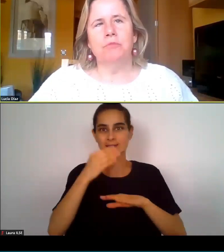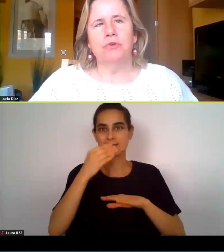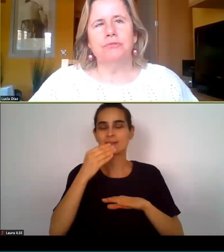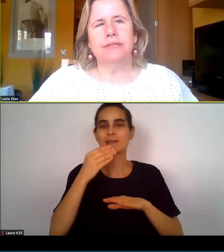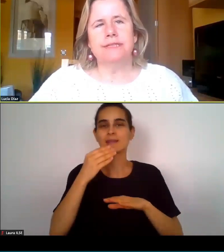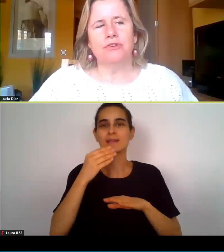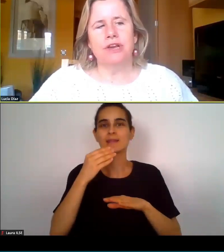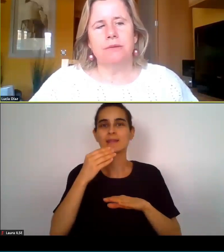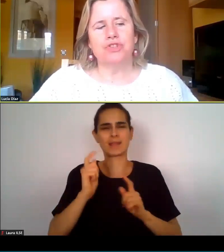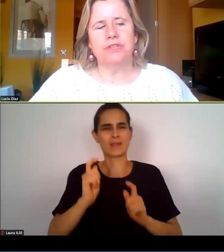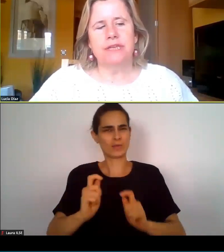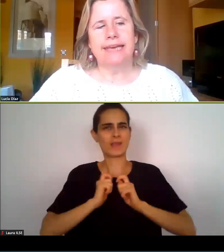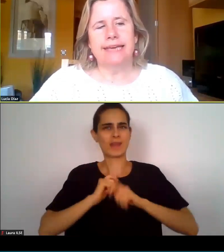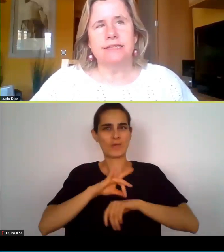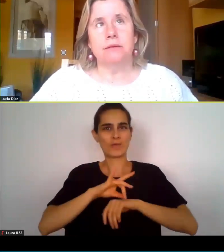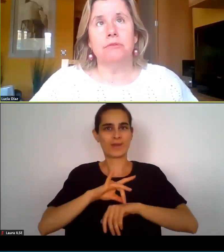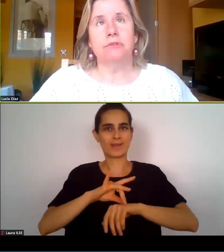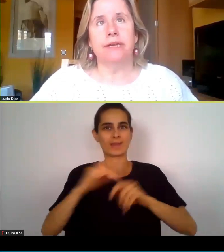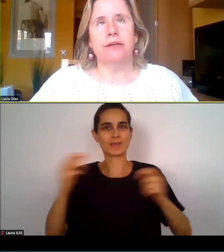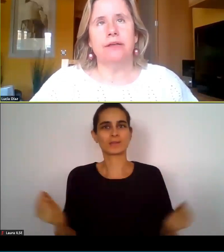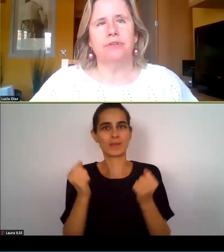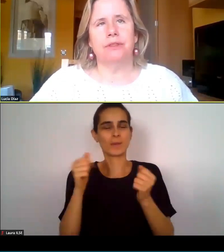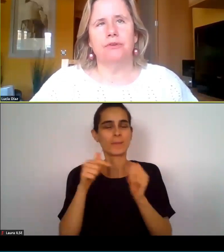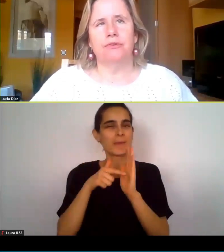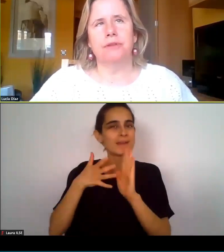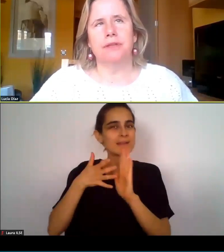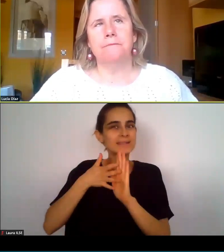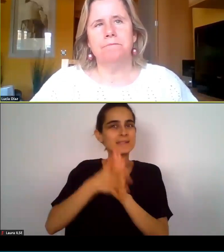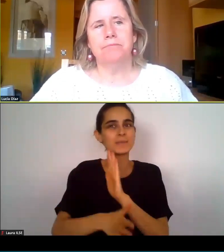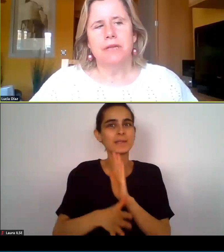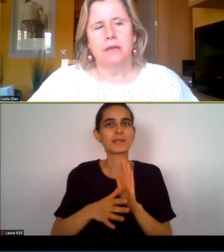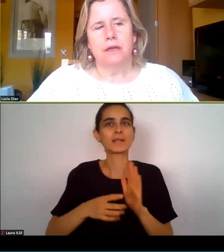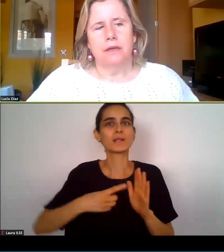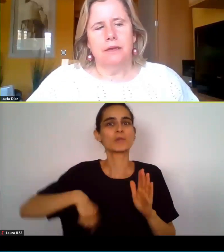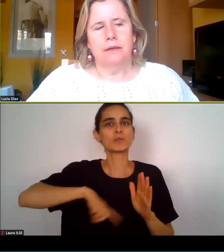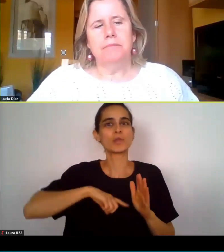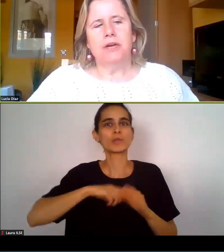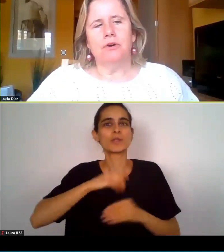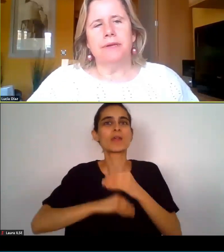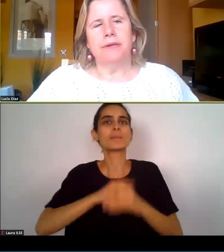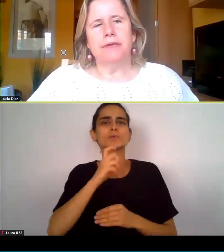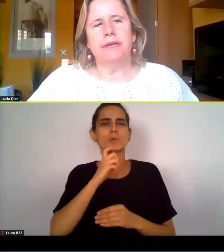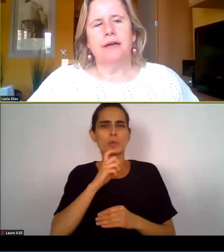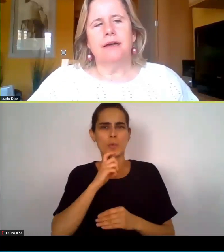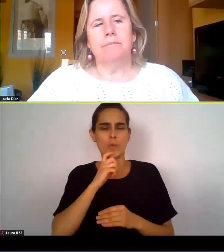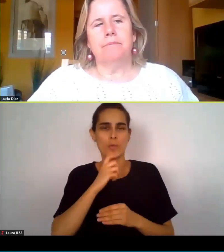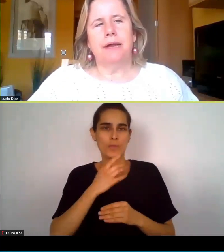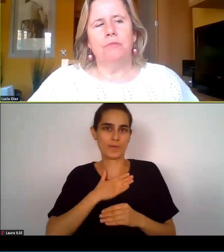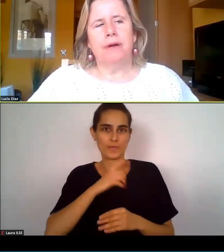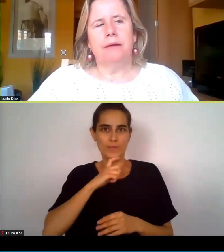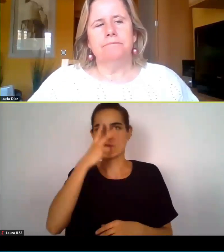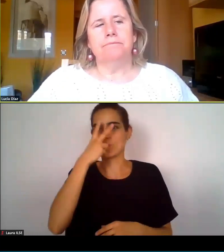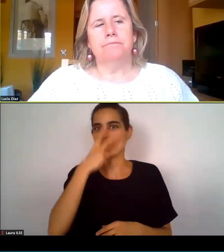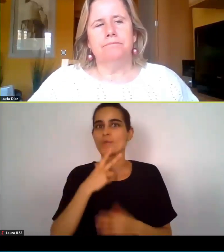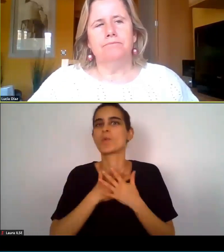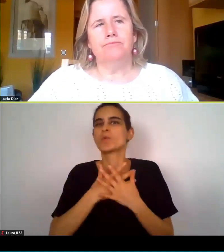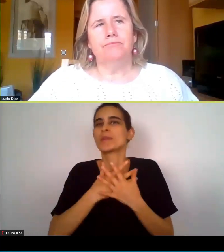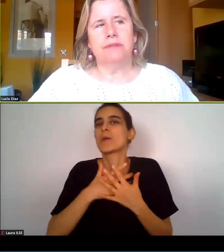de cómo desarrollamos y qué es el voluntariado en Fundación 11. Mi compañera